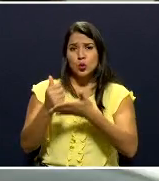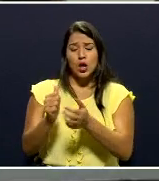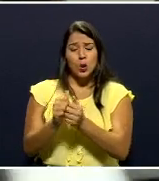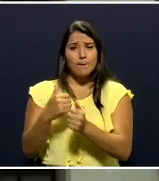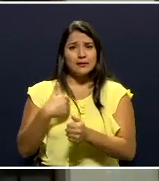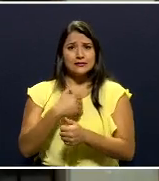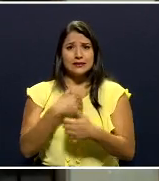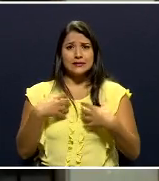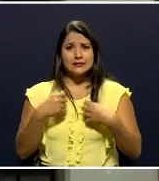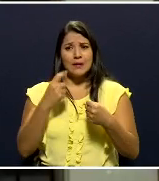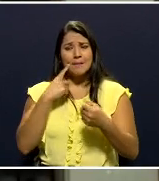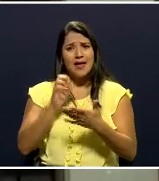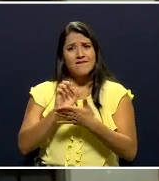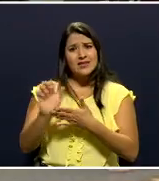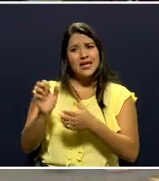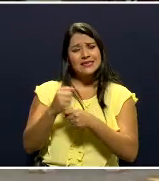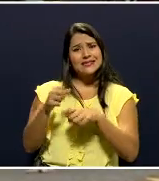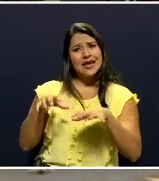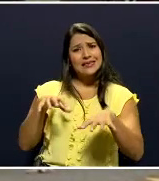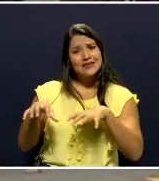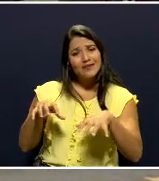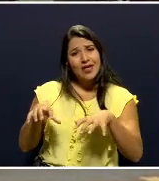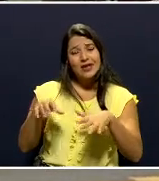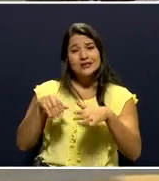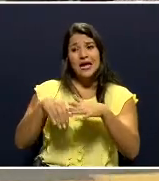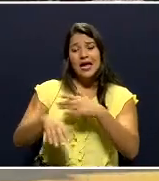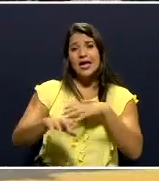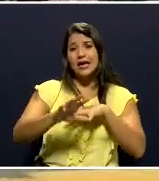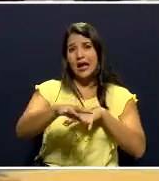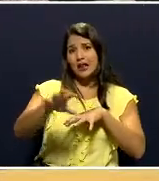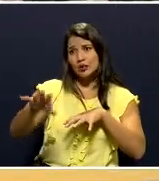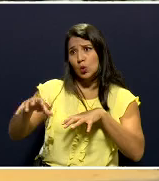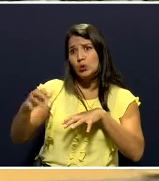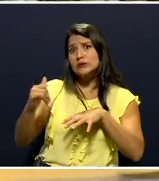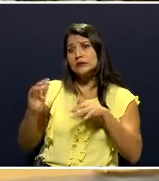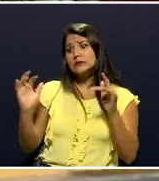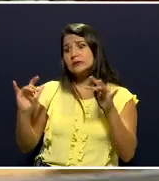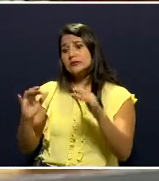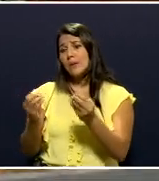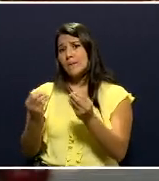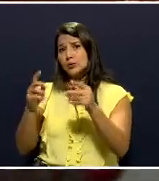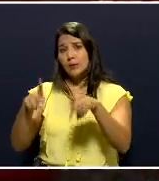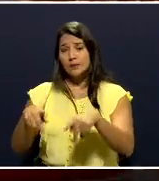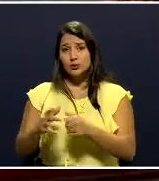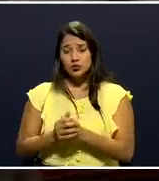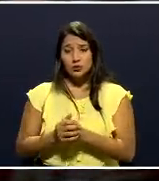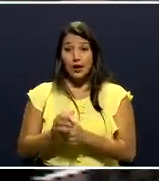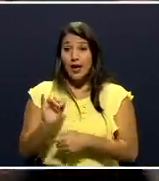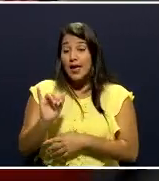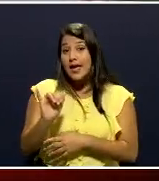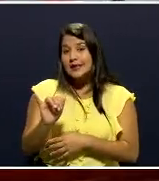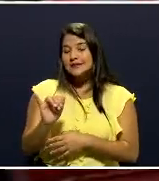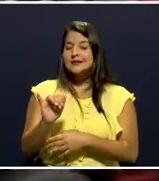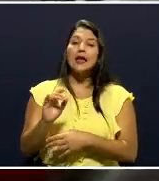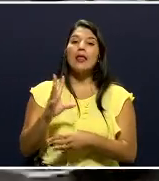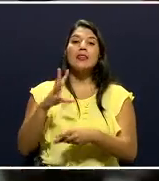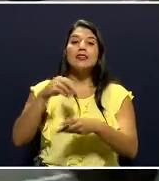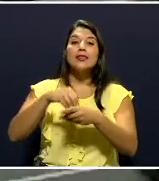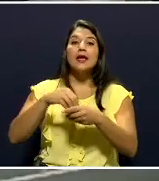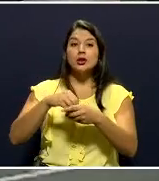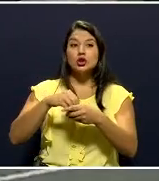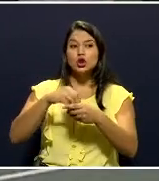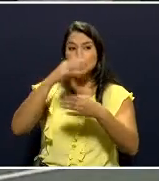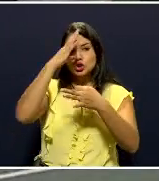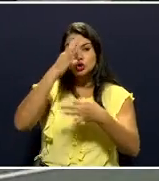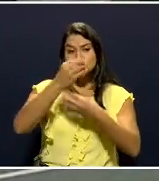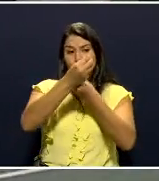se hagan actividades en su cantón, en donde se convoque a muchas personas. Estas son parte de las directrices